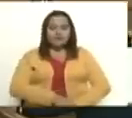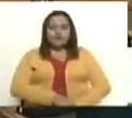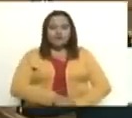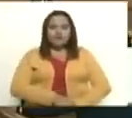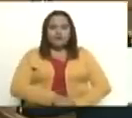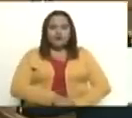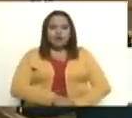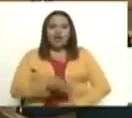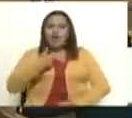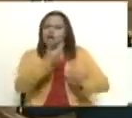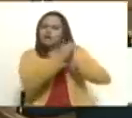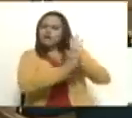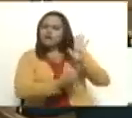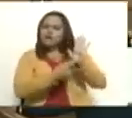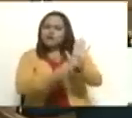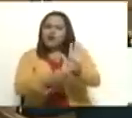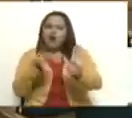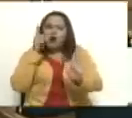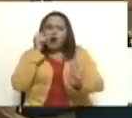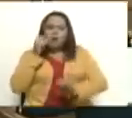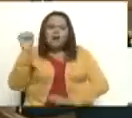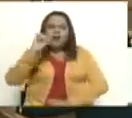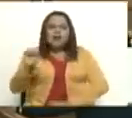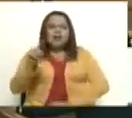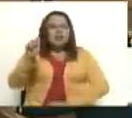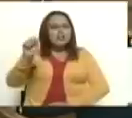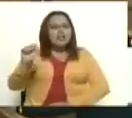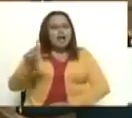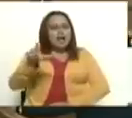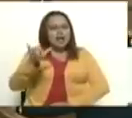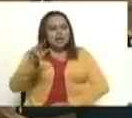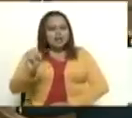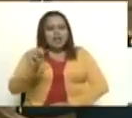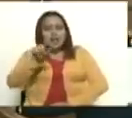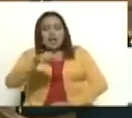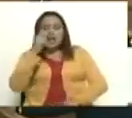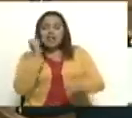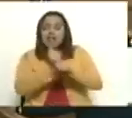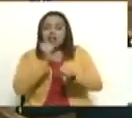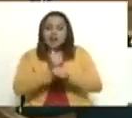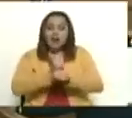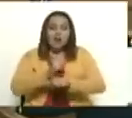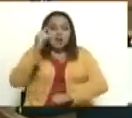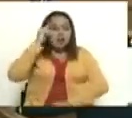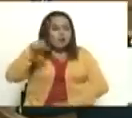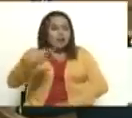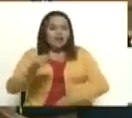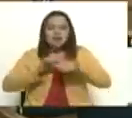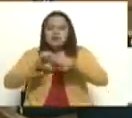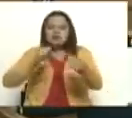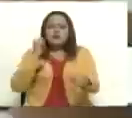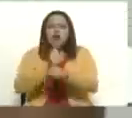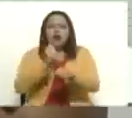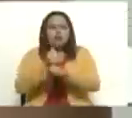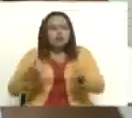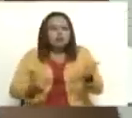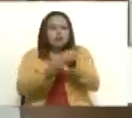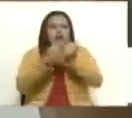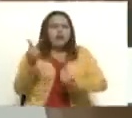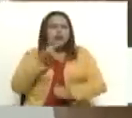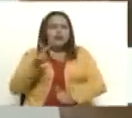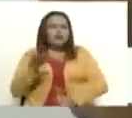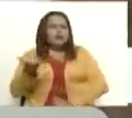Esto lo publica Stalin González. Esta es la agenda N del día de mañana. Seguimos trabajando por Venezuela. ¿Dónde